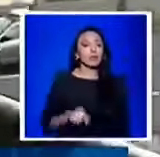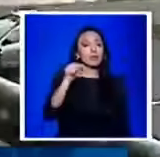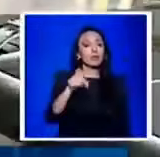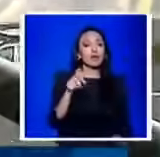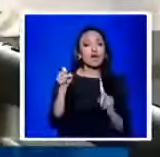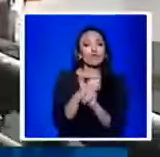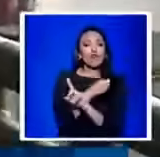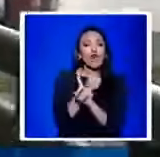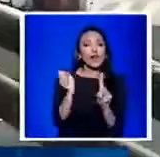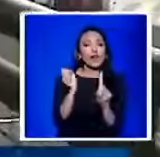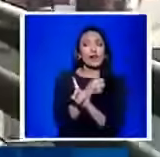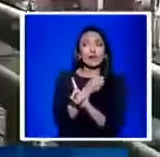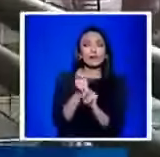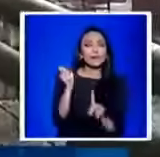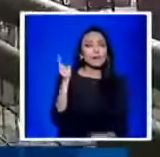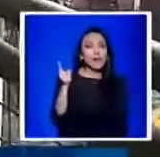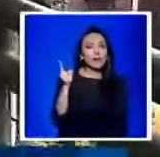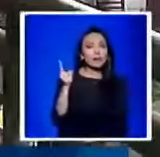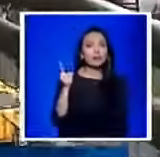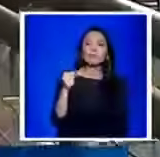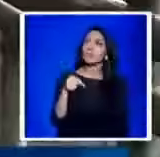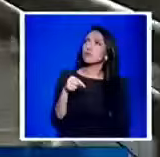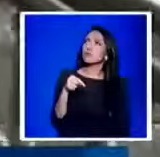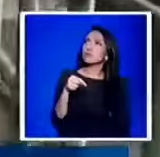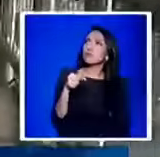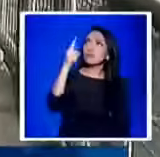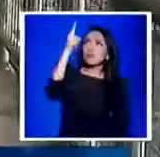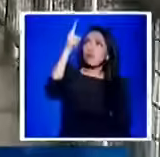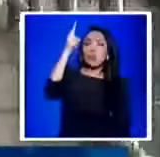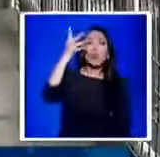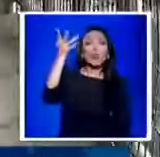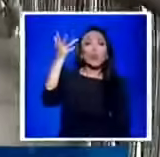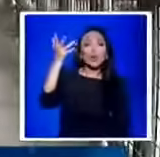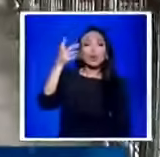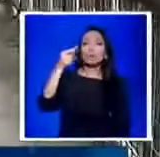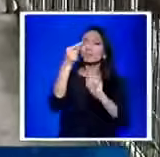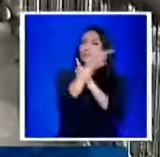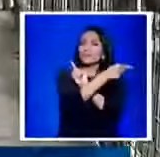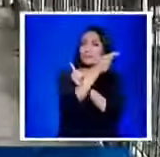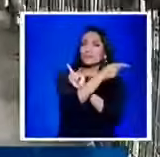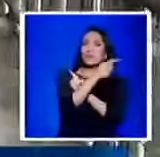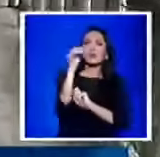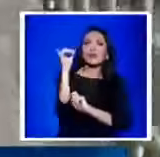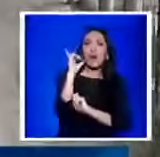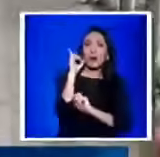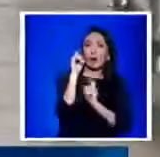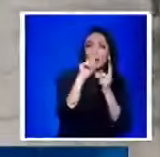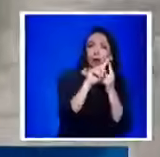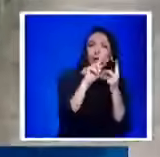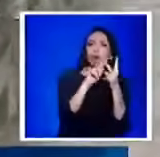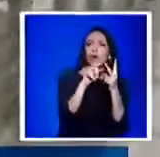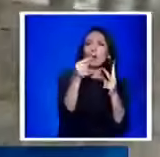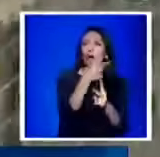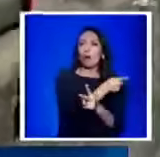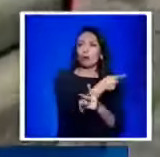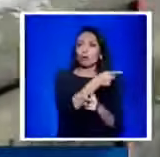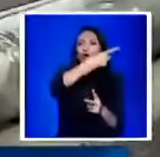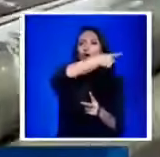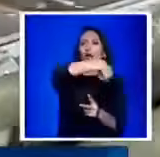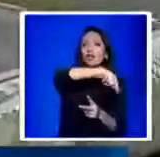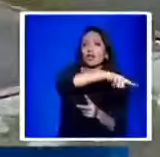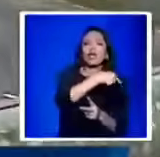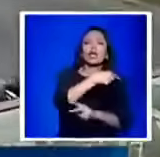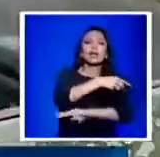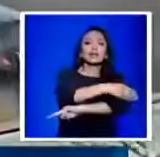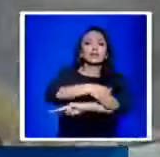de violencia que ocurrió en ese tiempo. Uno que está ubicado por la General Rumiñahui, otro que está ubicado en la